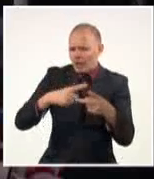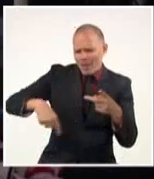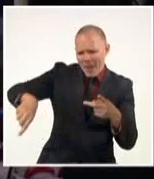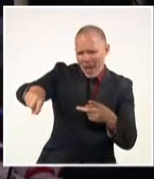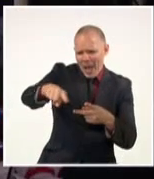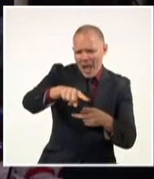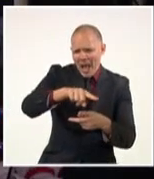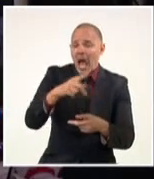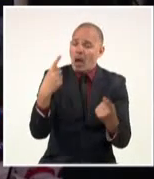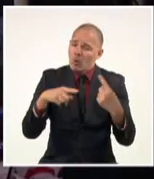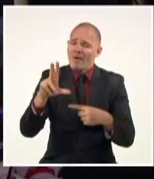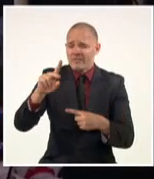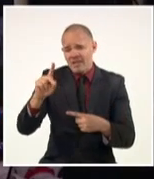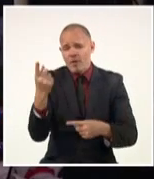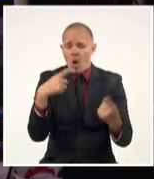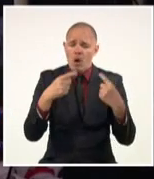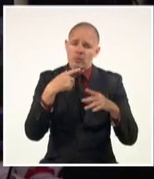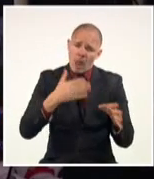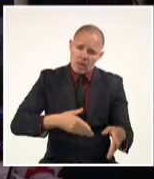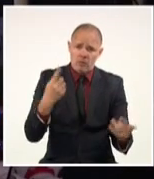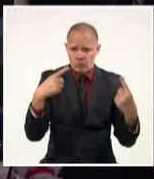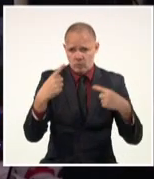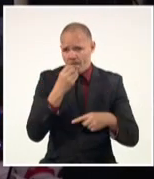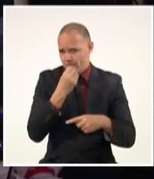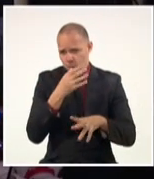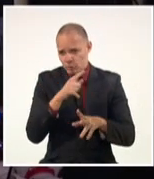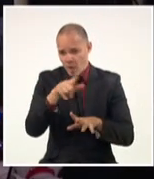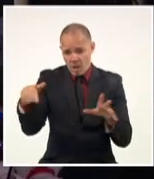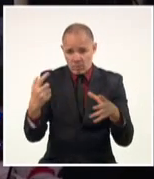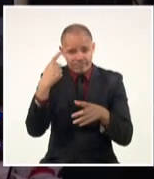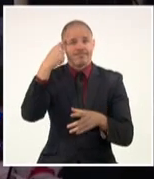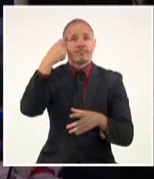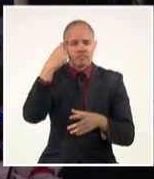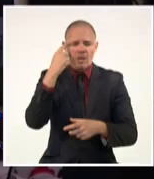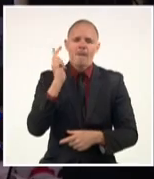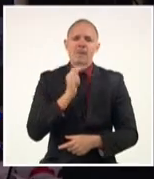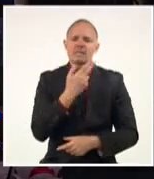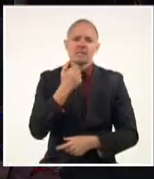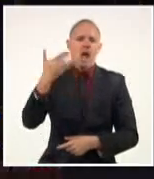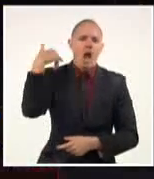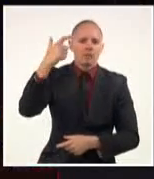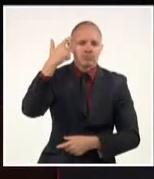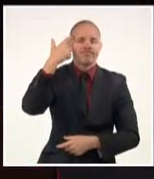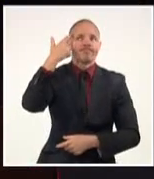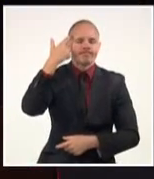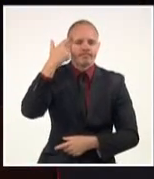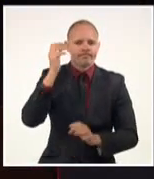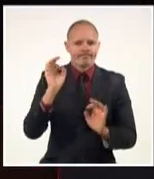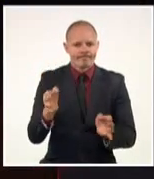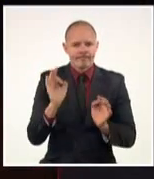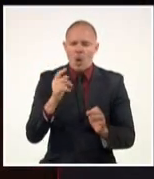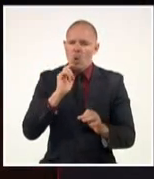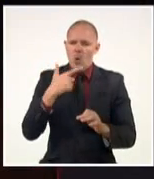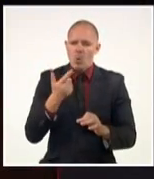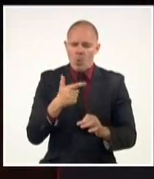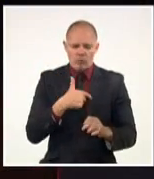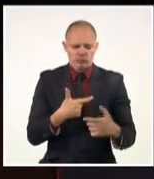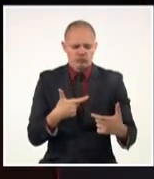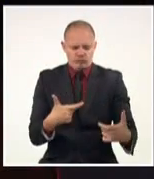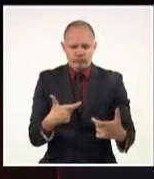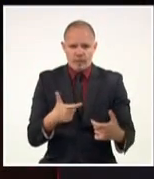vivos o muertos, bebieron del ideario de Martí el sorprendente acumulado de valores humanos y de